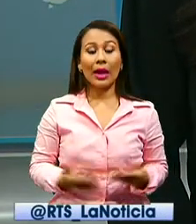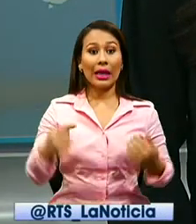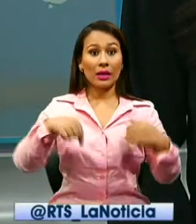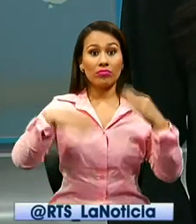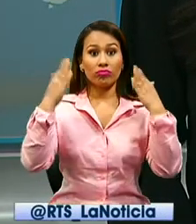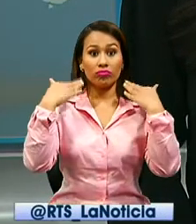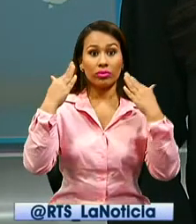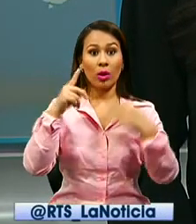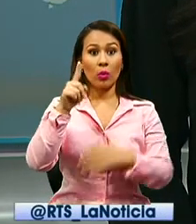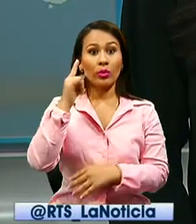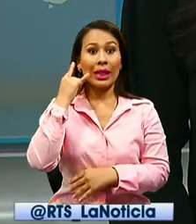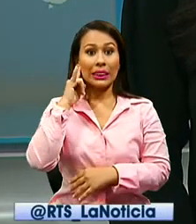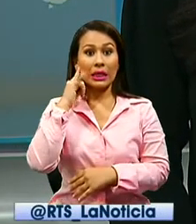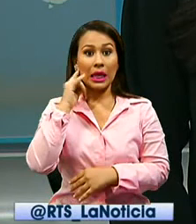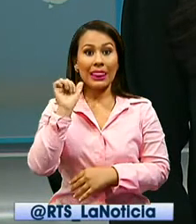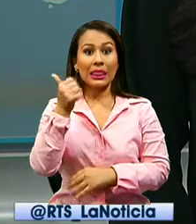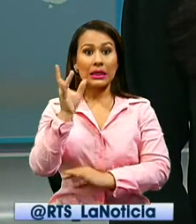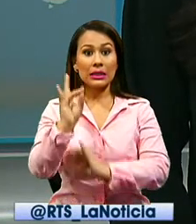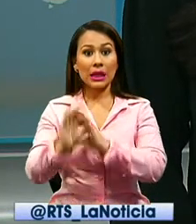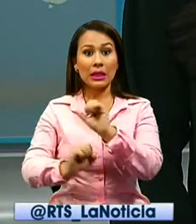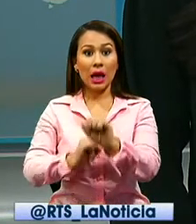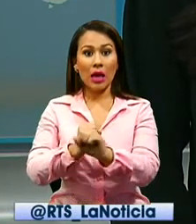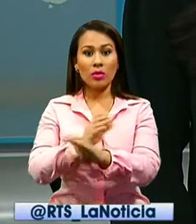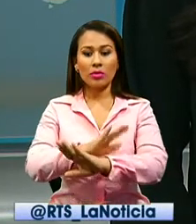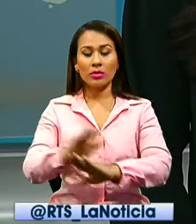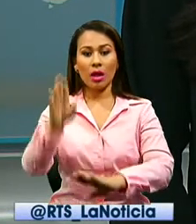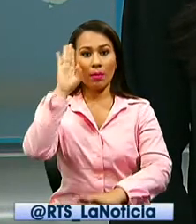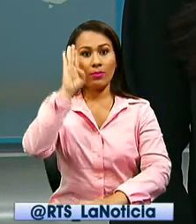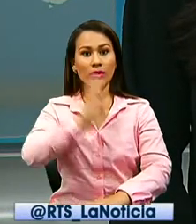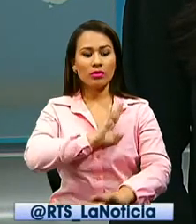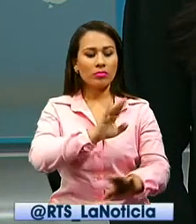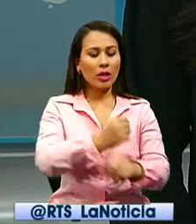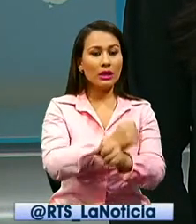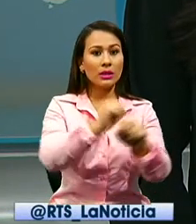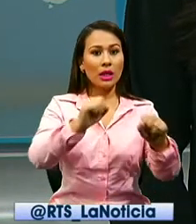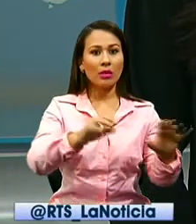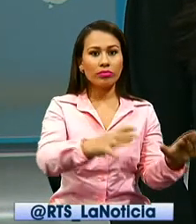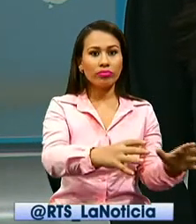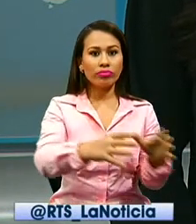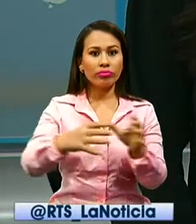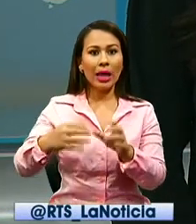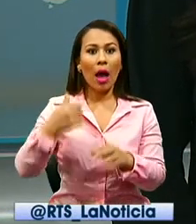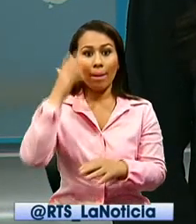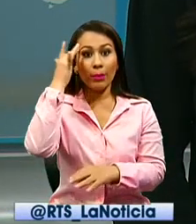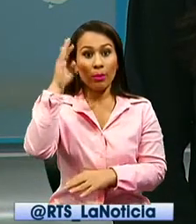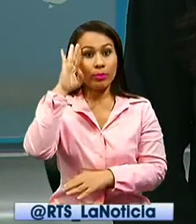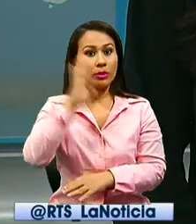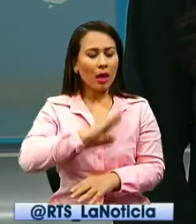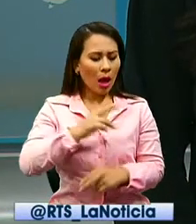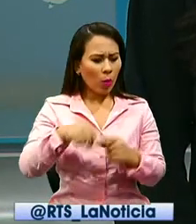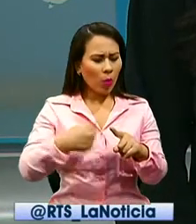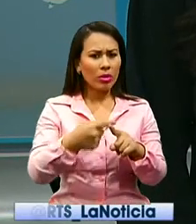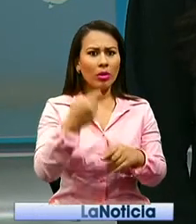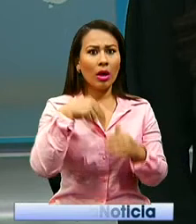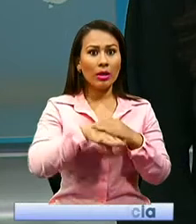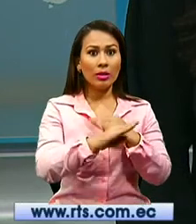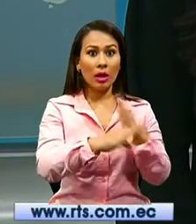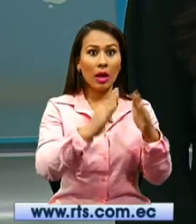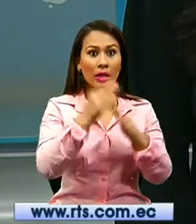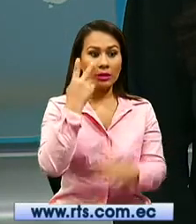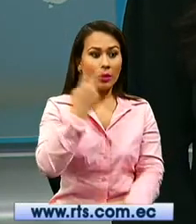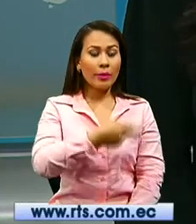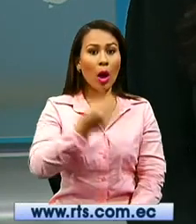Guayaquil, una menor de 17 años fue rescatada por agentes de la DINAPEN al encontrarla encadenada dentro del domicilio donde